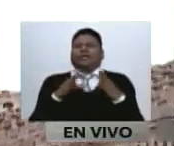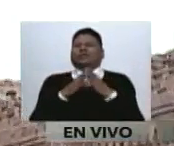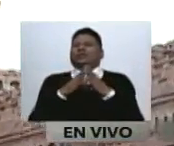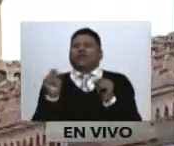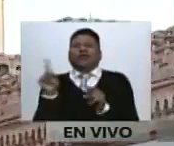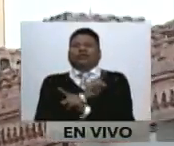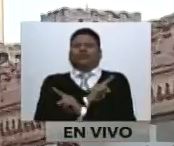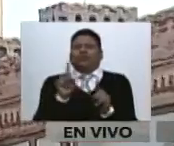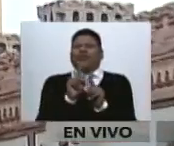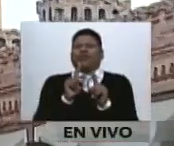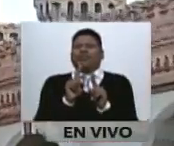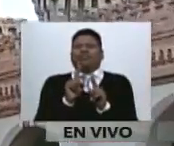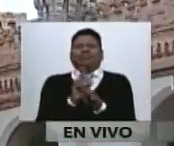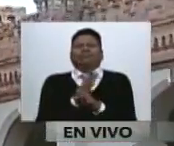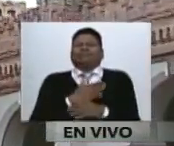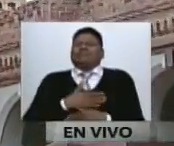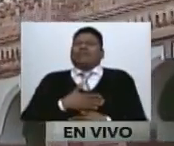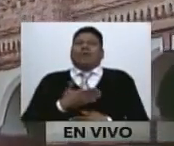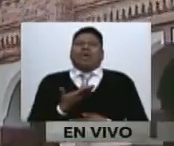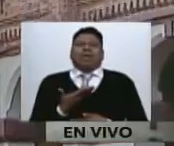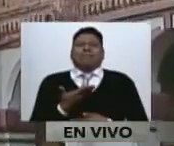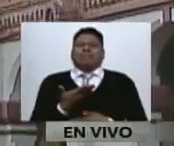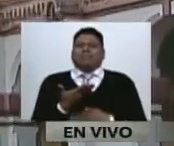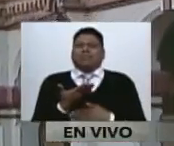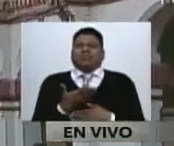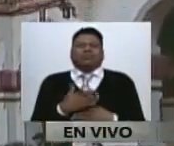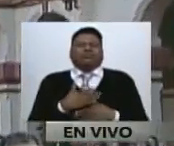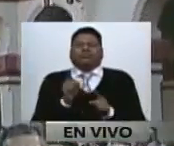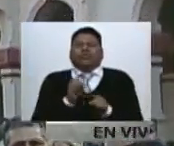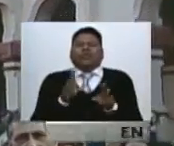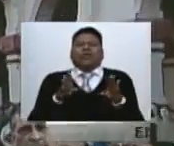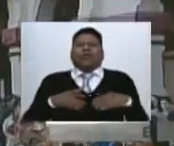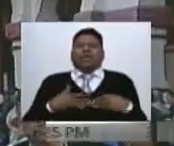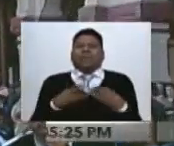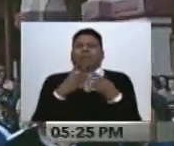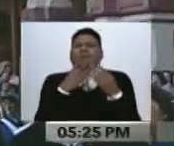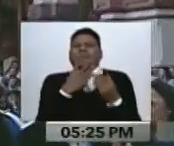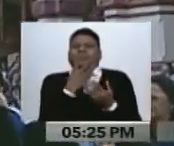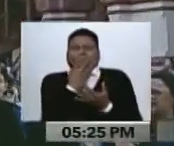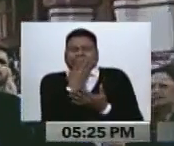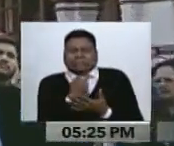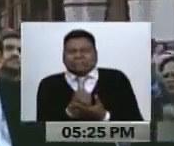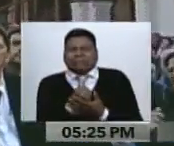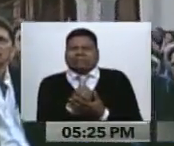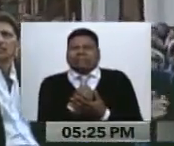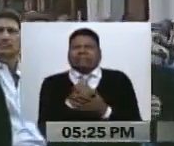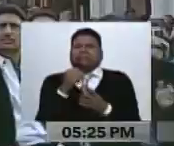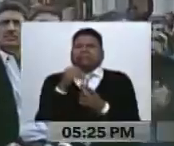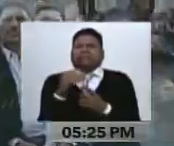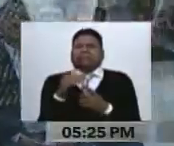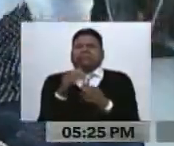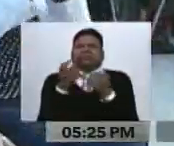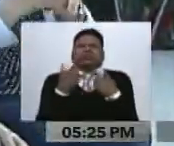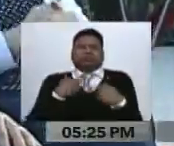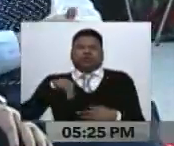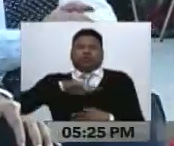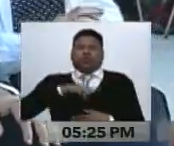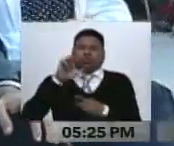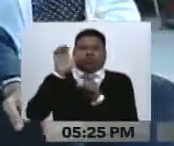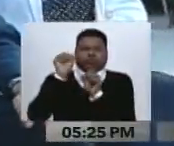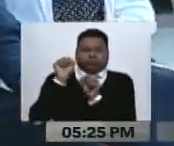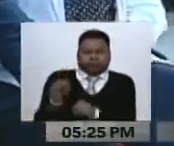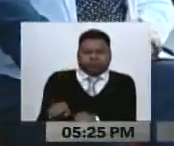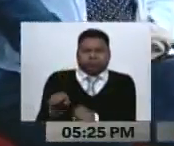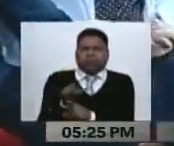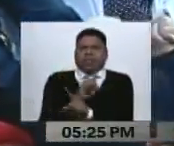podemos claudicar. Si claudicamos, claudica la palabra de Dios. Nosotros